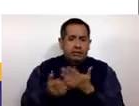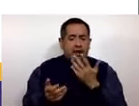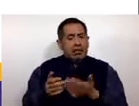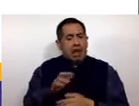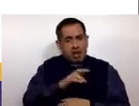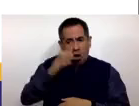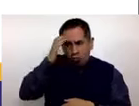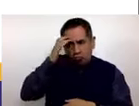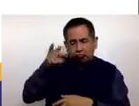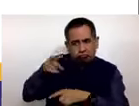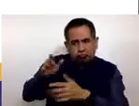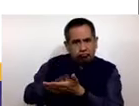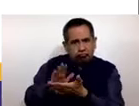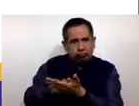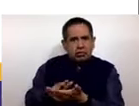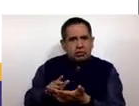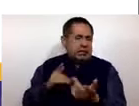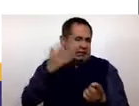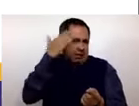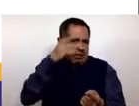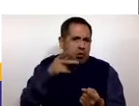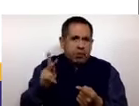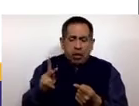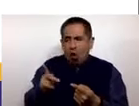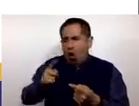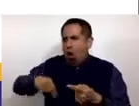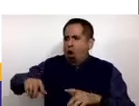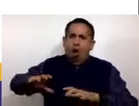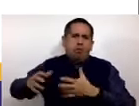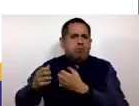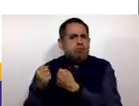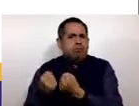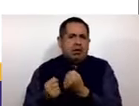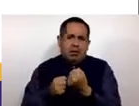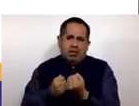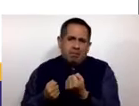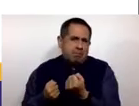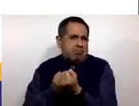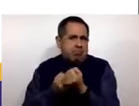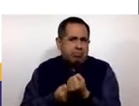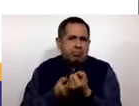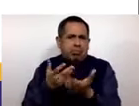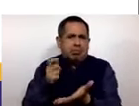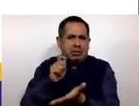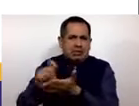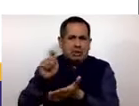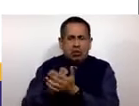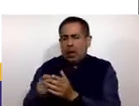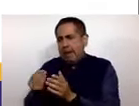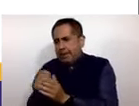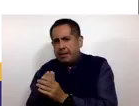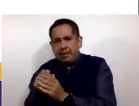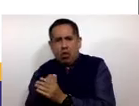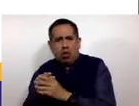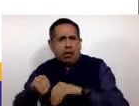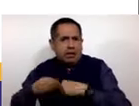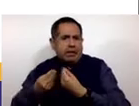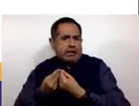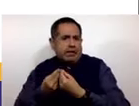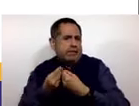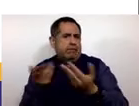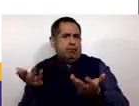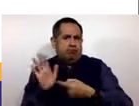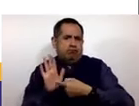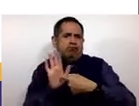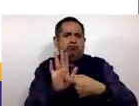como debería y ya sabemos por qué, pero es una potencia así absoluta, la escritura de lo privado de mujeres, de lo privado y de estas